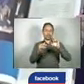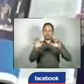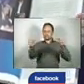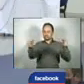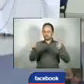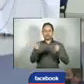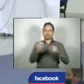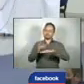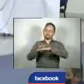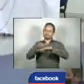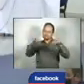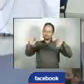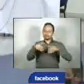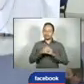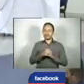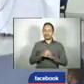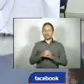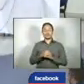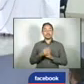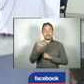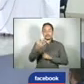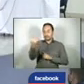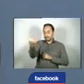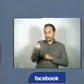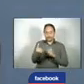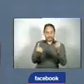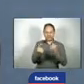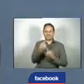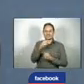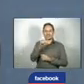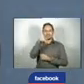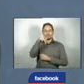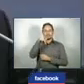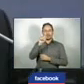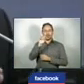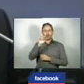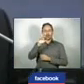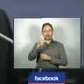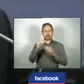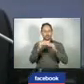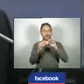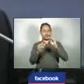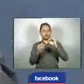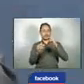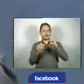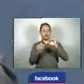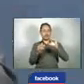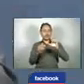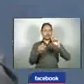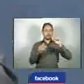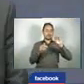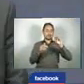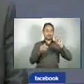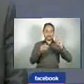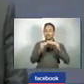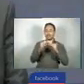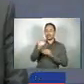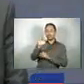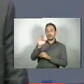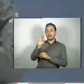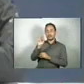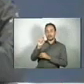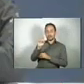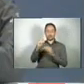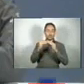fueron citados. Y de los únicos que requirieron su presencia fue de Paolo Luers, Miguel Ángel Simán, Ernesto Angulo y Nelson